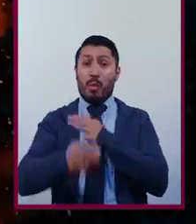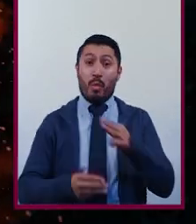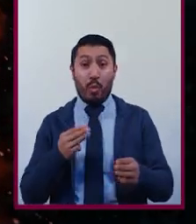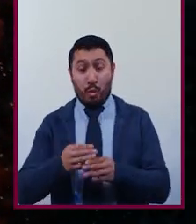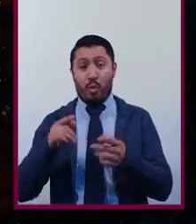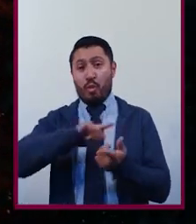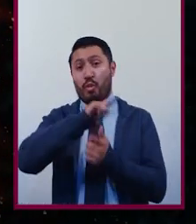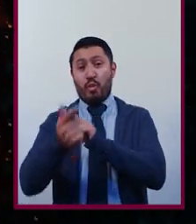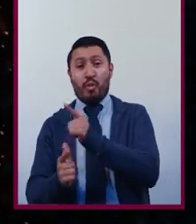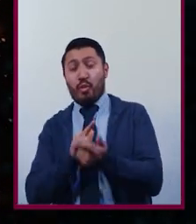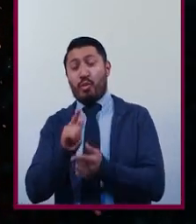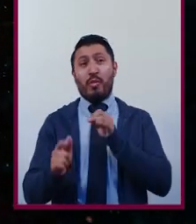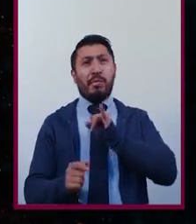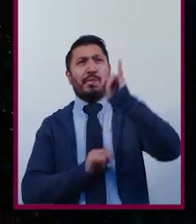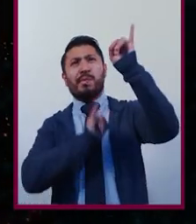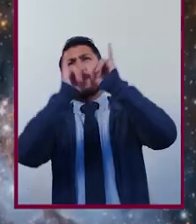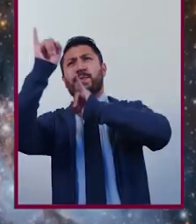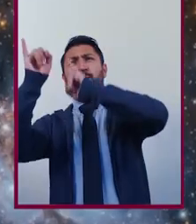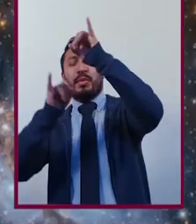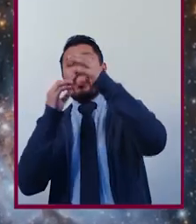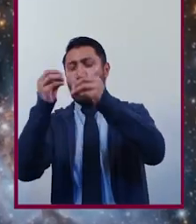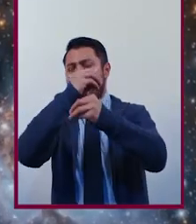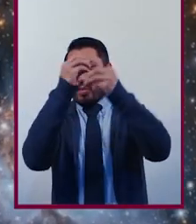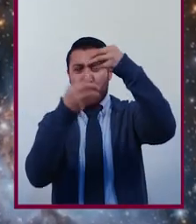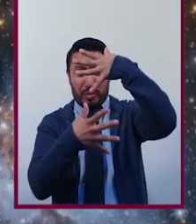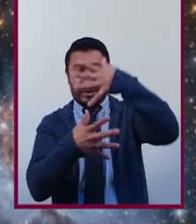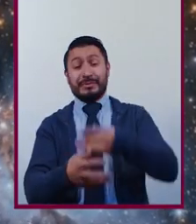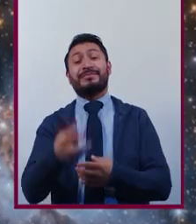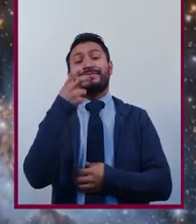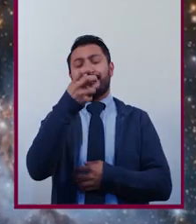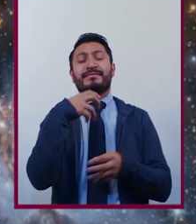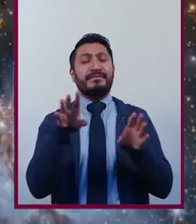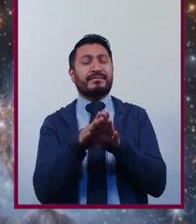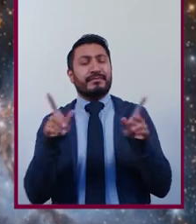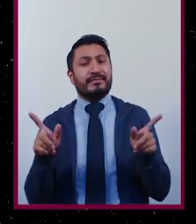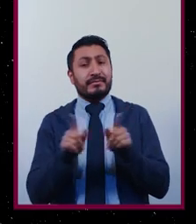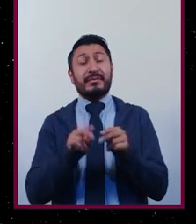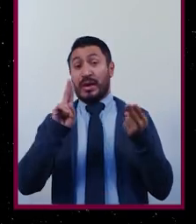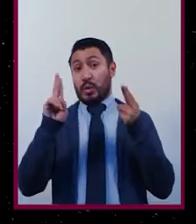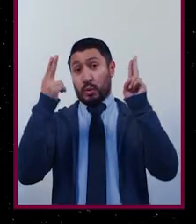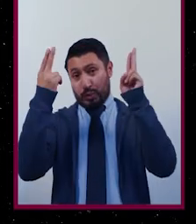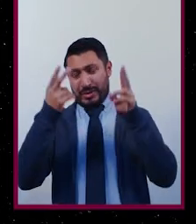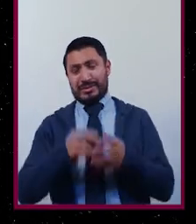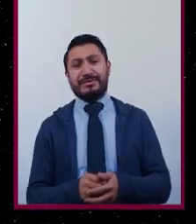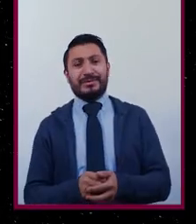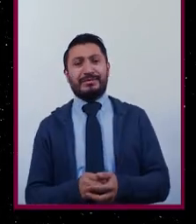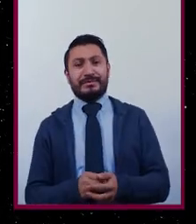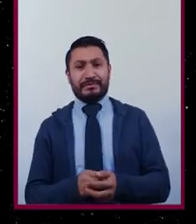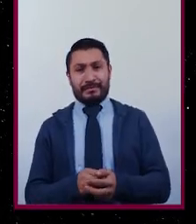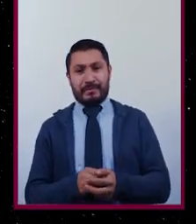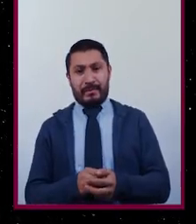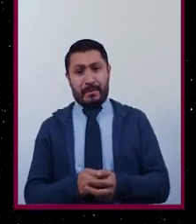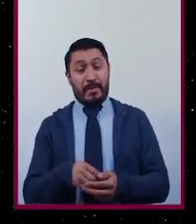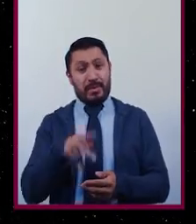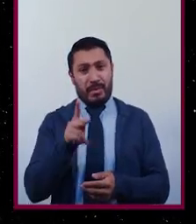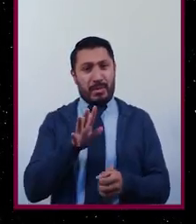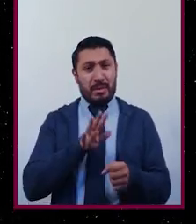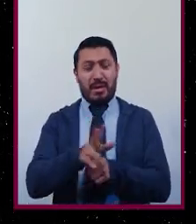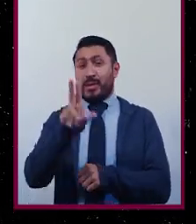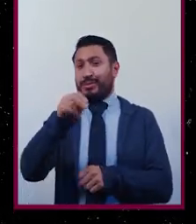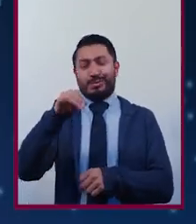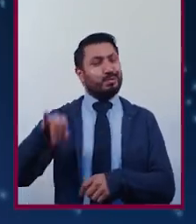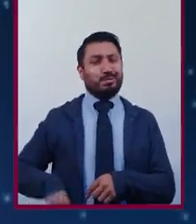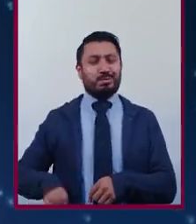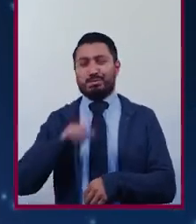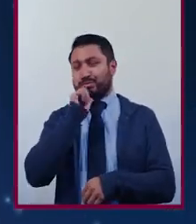las galaxias lejanas y muchos más. En resumidas cuentas, el universo. Pero, ¿sabes qué no les interesa para